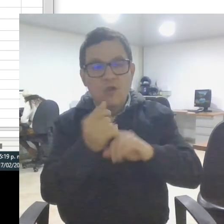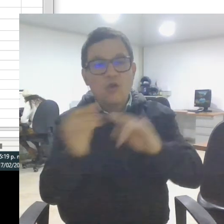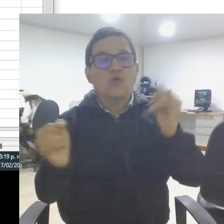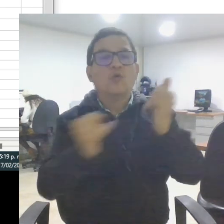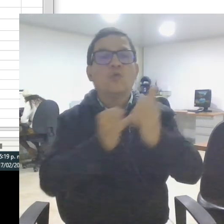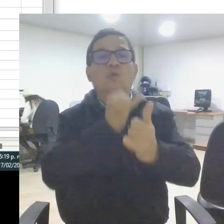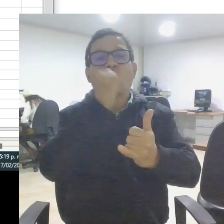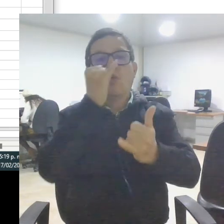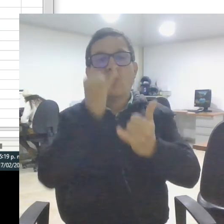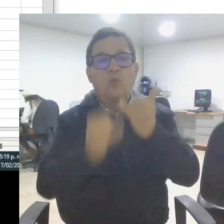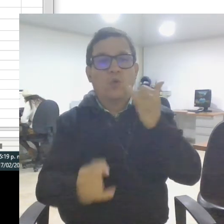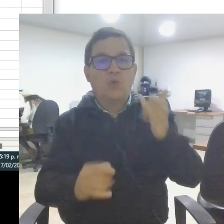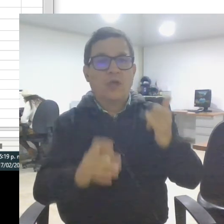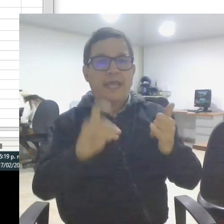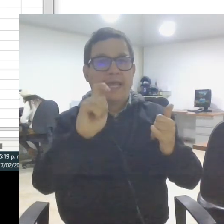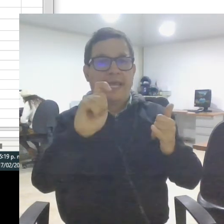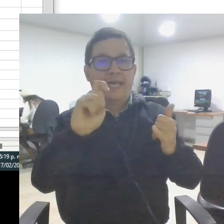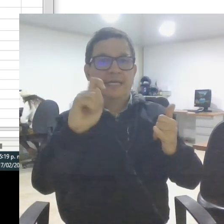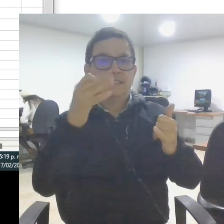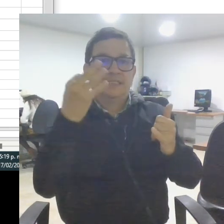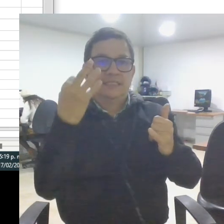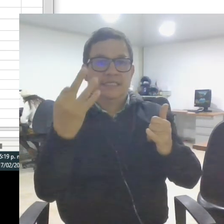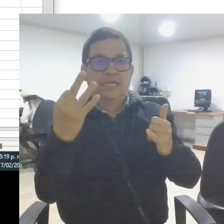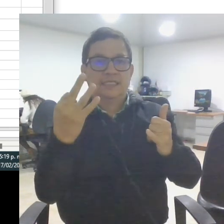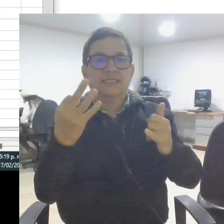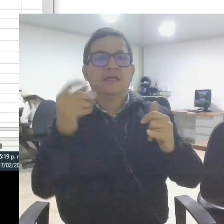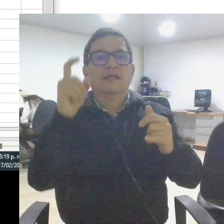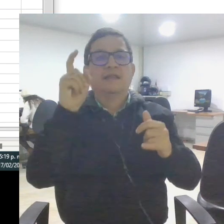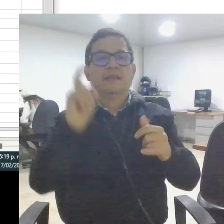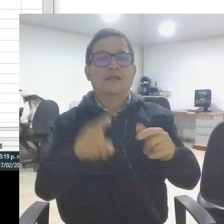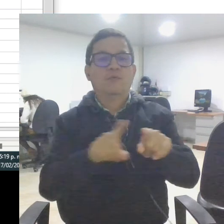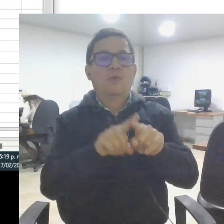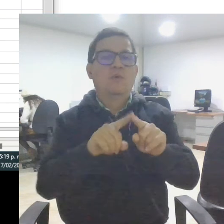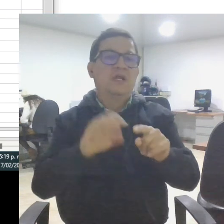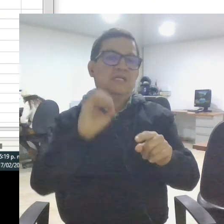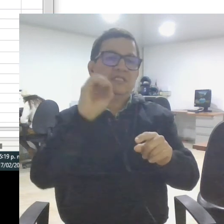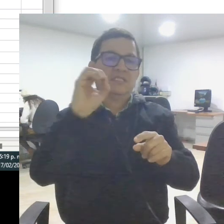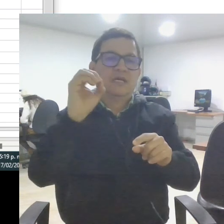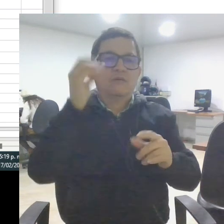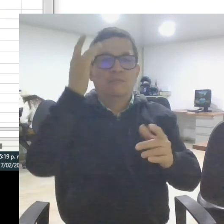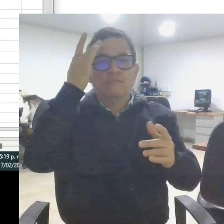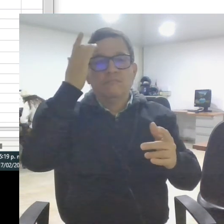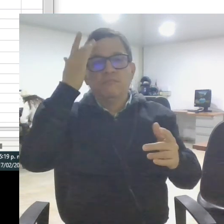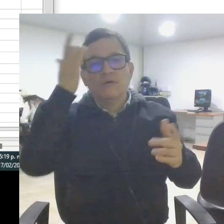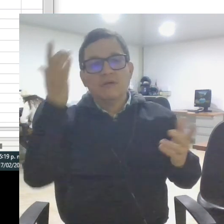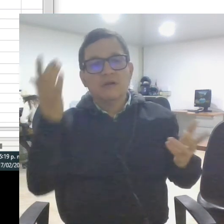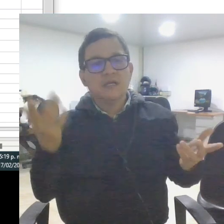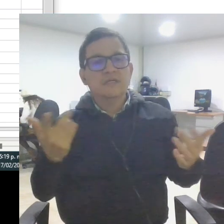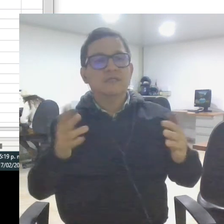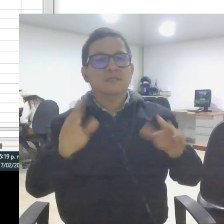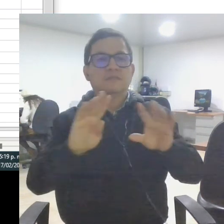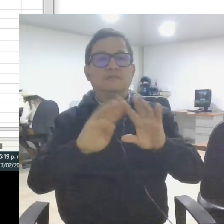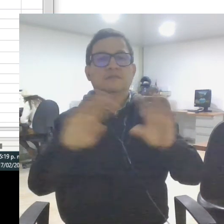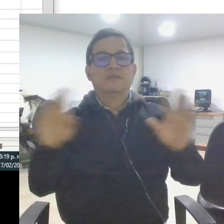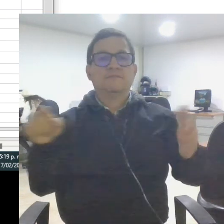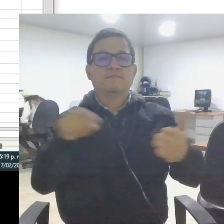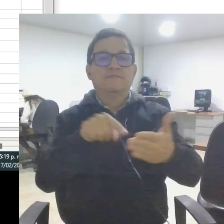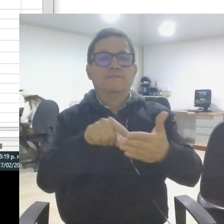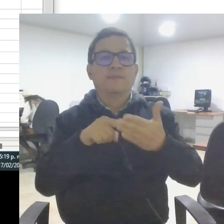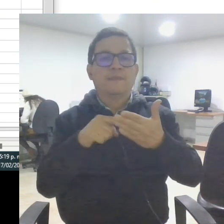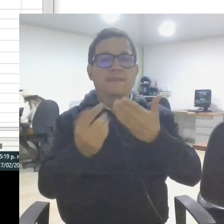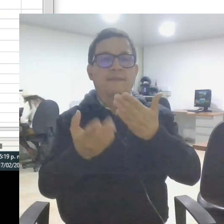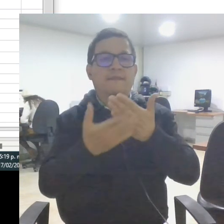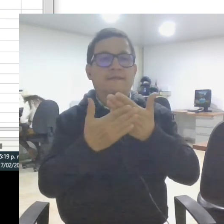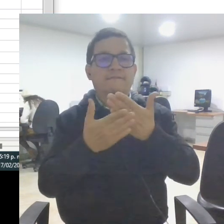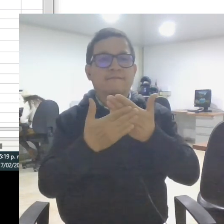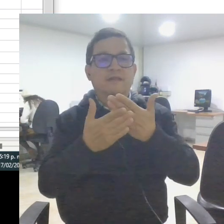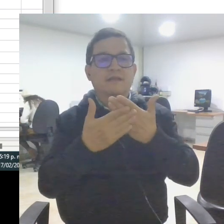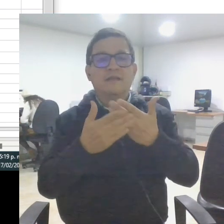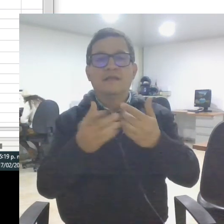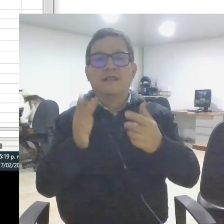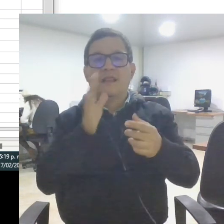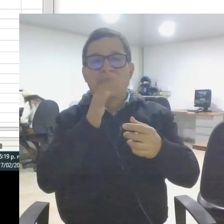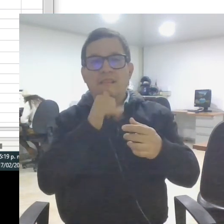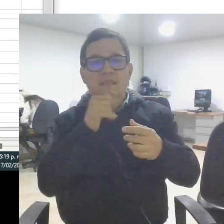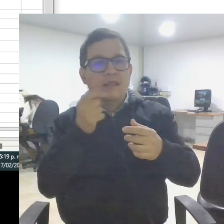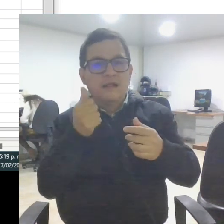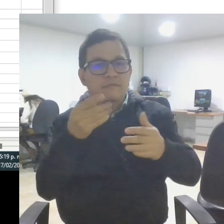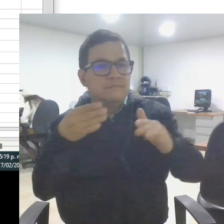en X3, 0 unidades. ¿Por qué? Porque acá en ningún momento llegó a entrar esa